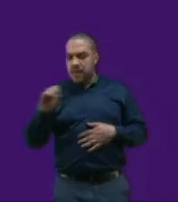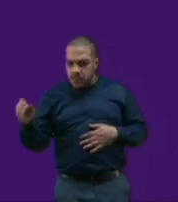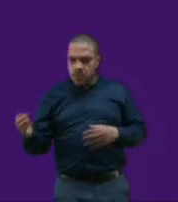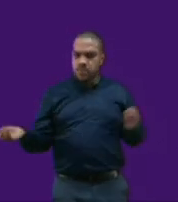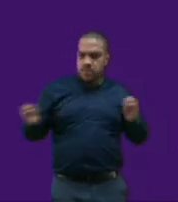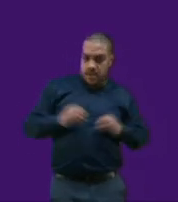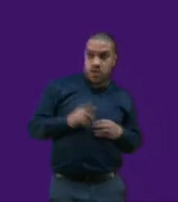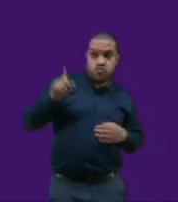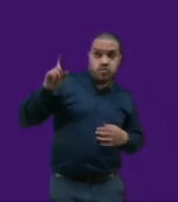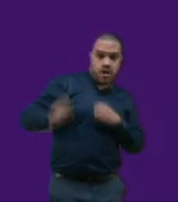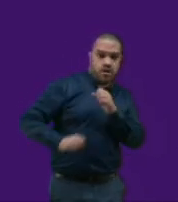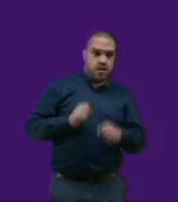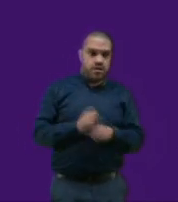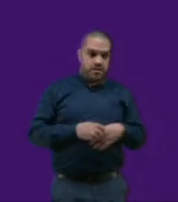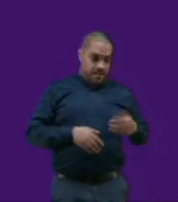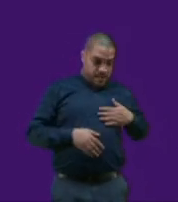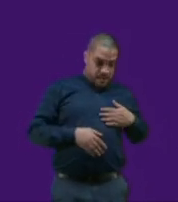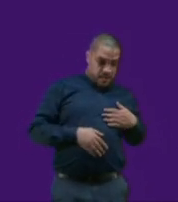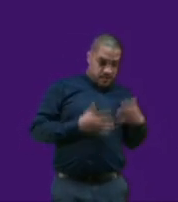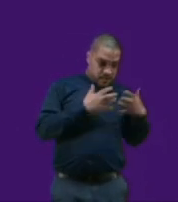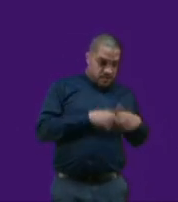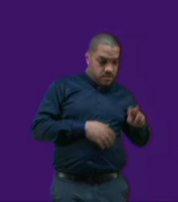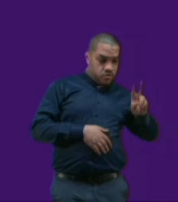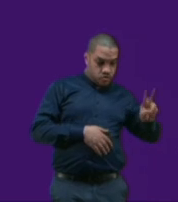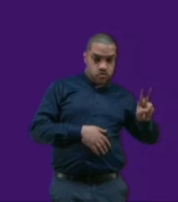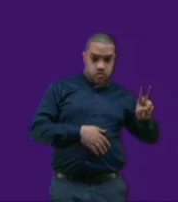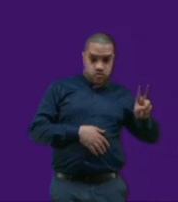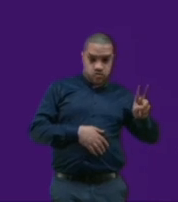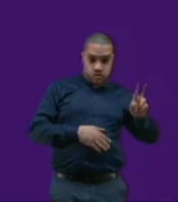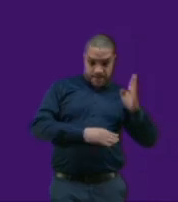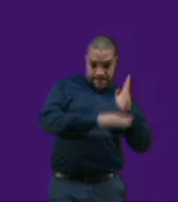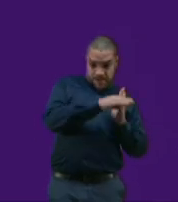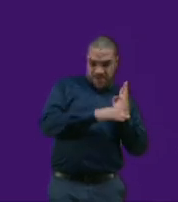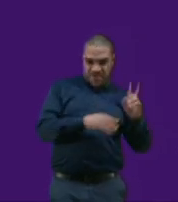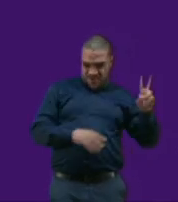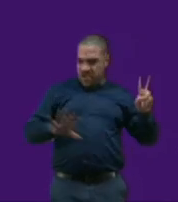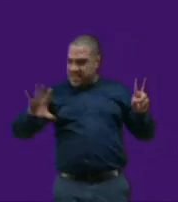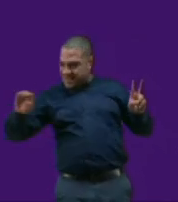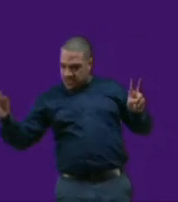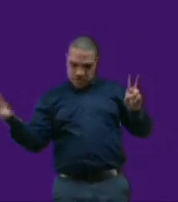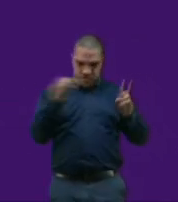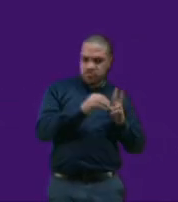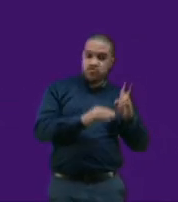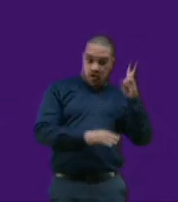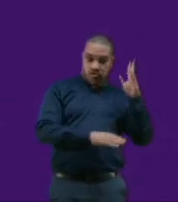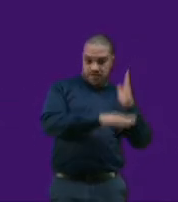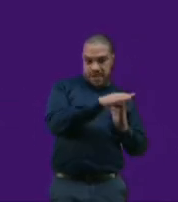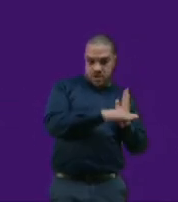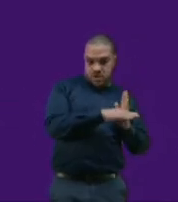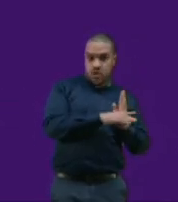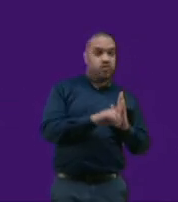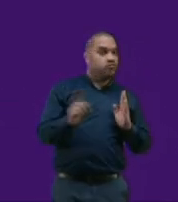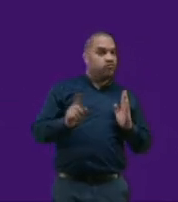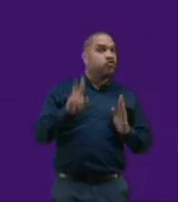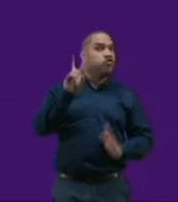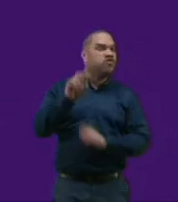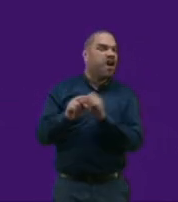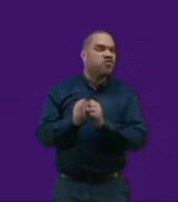Pero es que mi empresa ya no vale 2 más lo medio, que ya no vale 2.5. Mi empresa hoy vale 5.